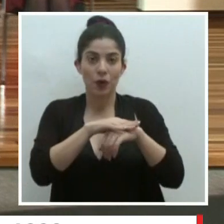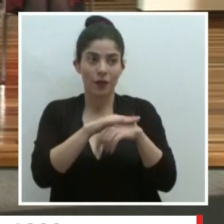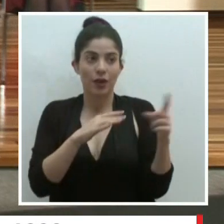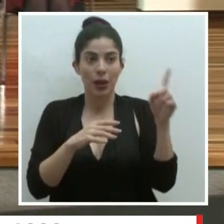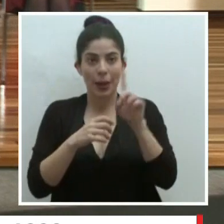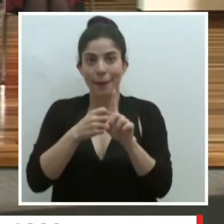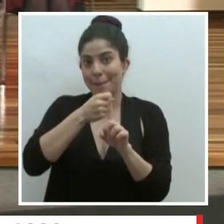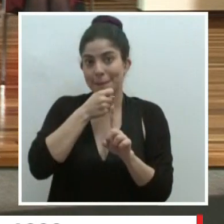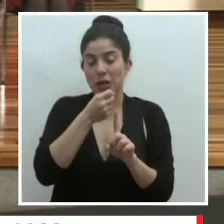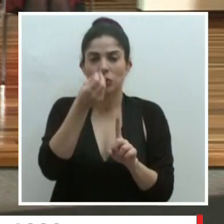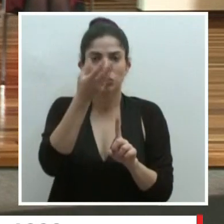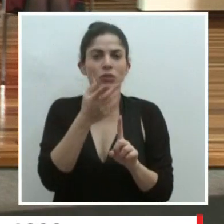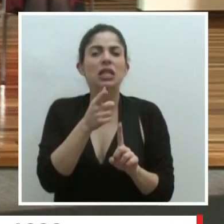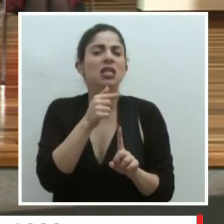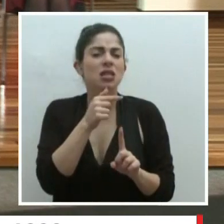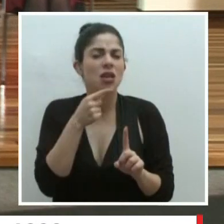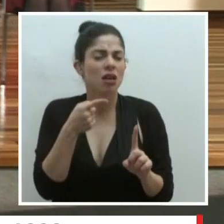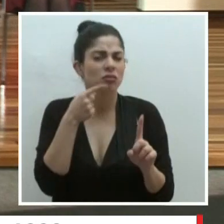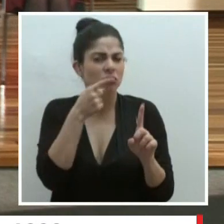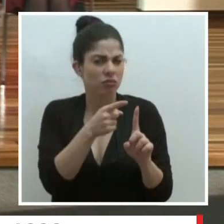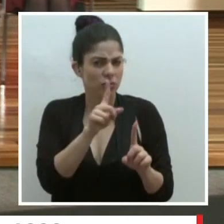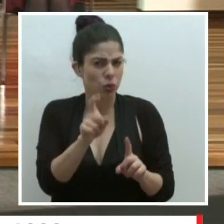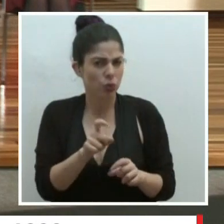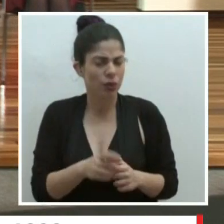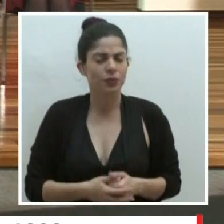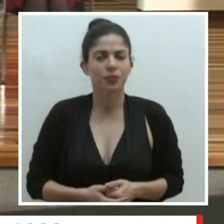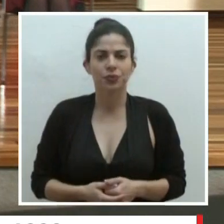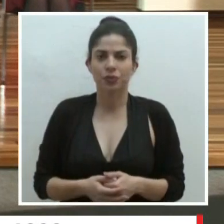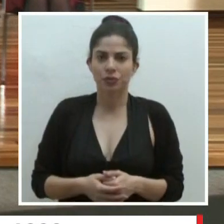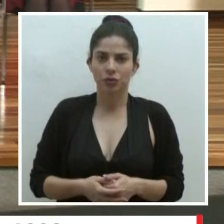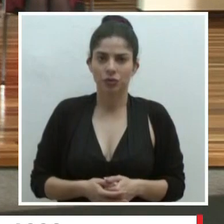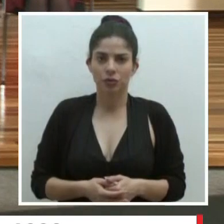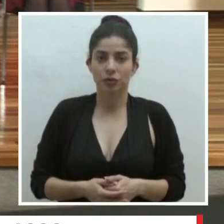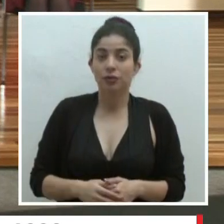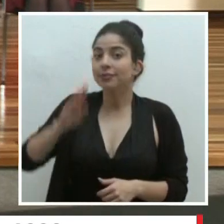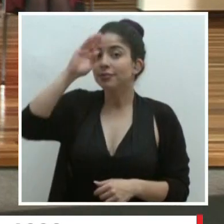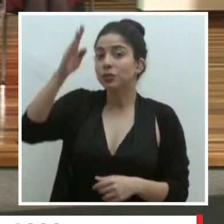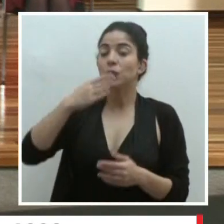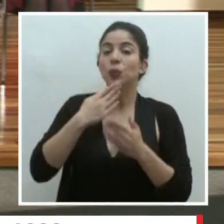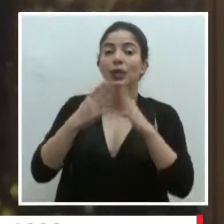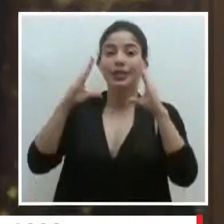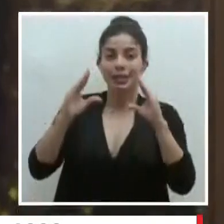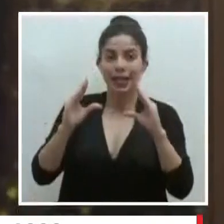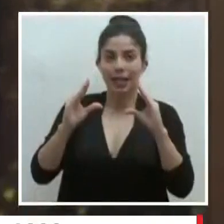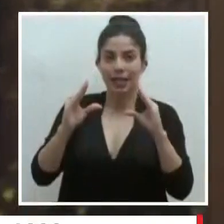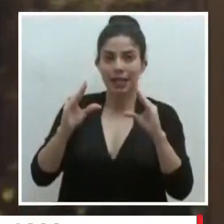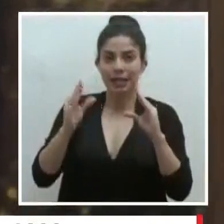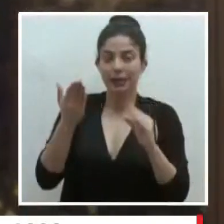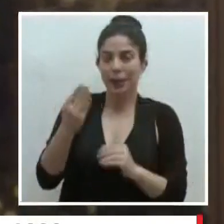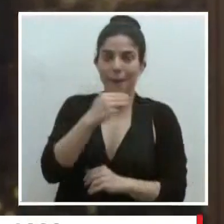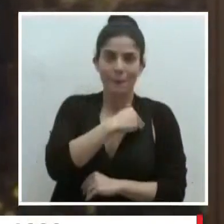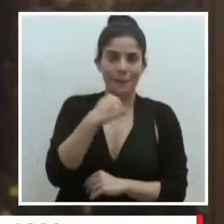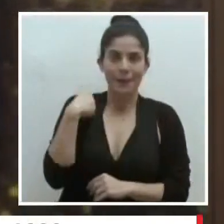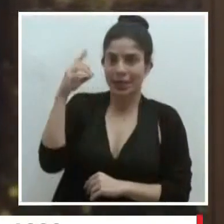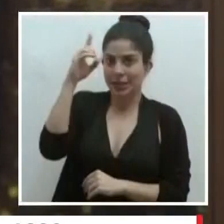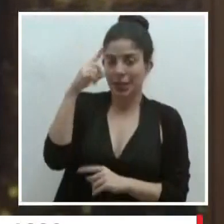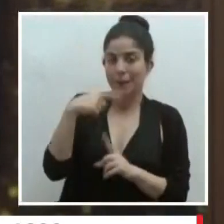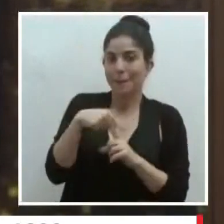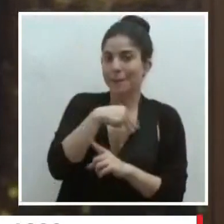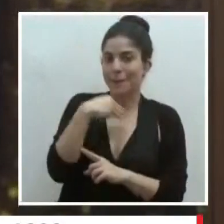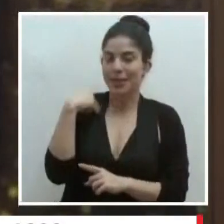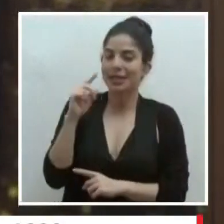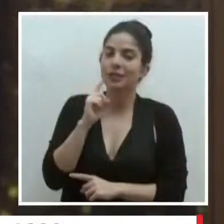al micrófono e indicarnos a qué jerarca va dirigida su consulta. Hola, buenas tardes al ministro Salas y a la ministra